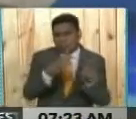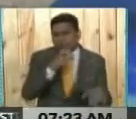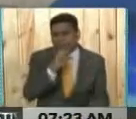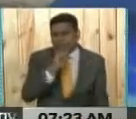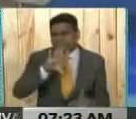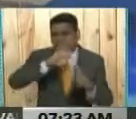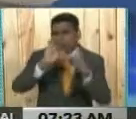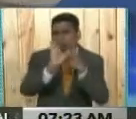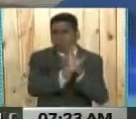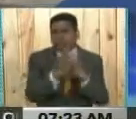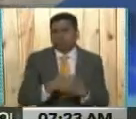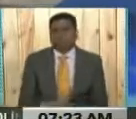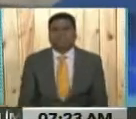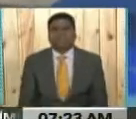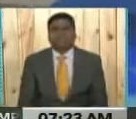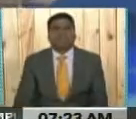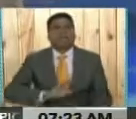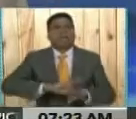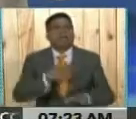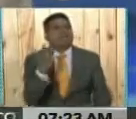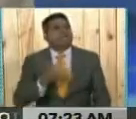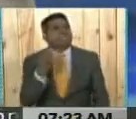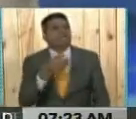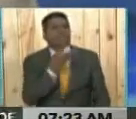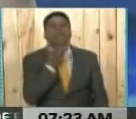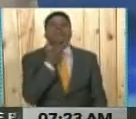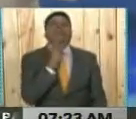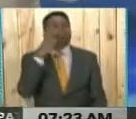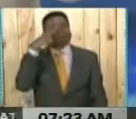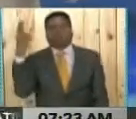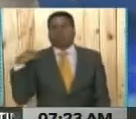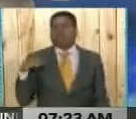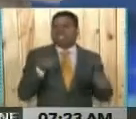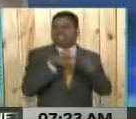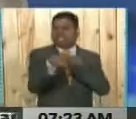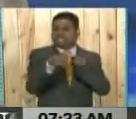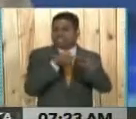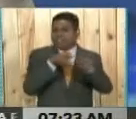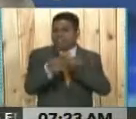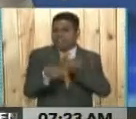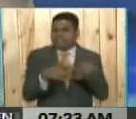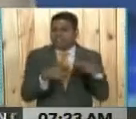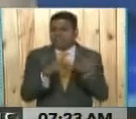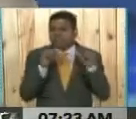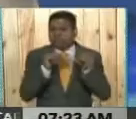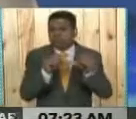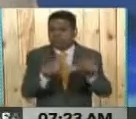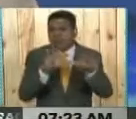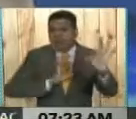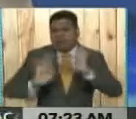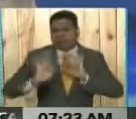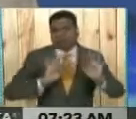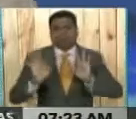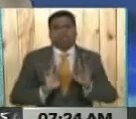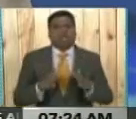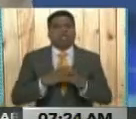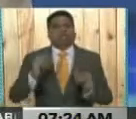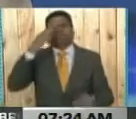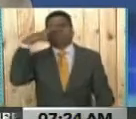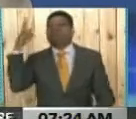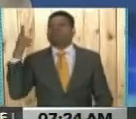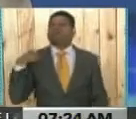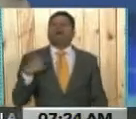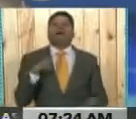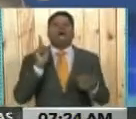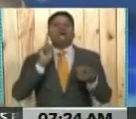el tema cultural, porque siempre está más orientado a las banalidades, al chisme inclusive, al seguimiento de algunos artistas, todos longevos, todos fuera de